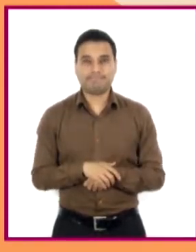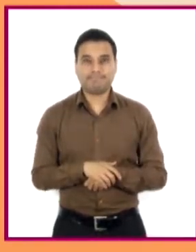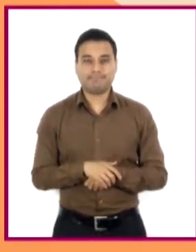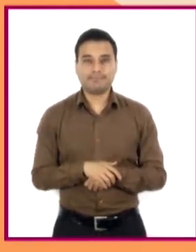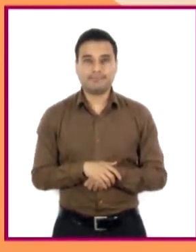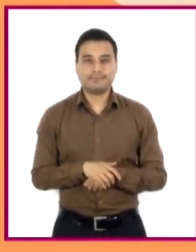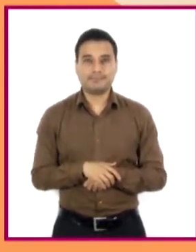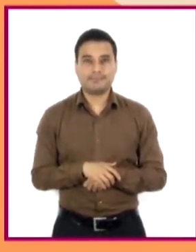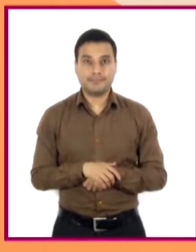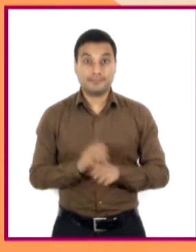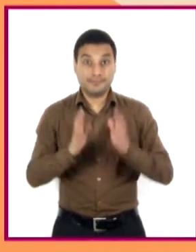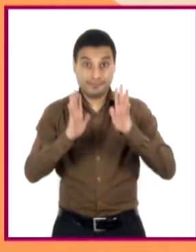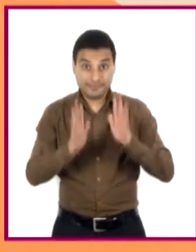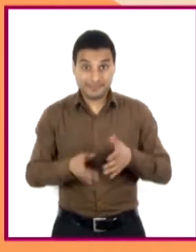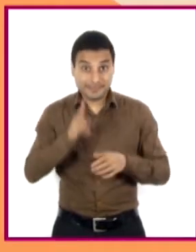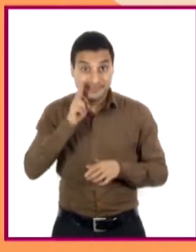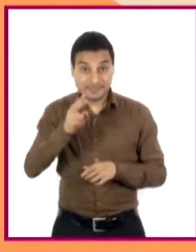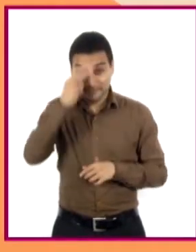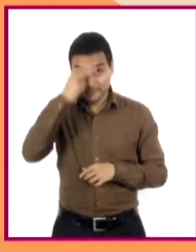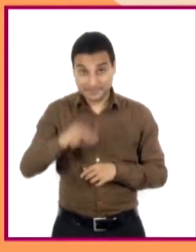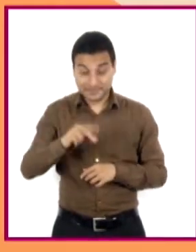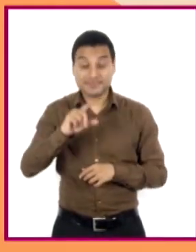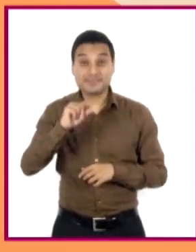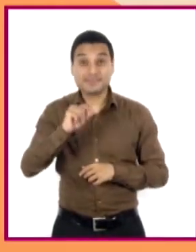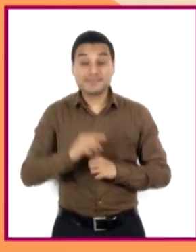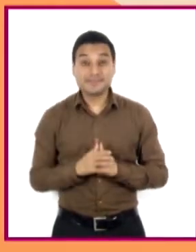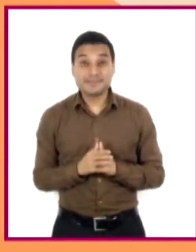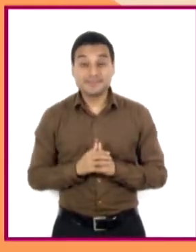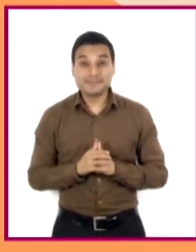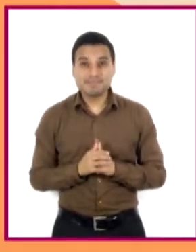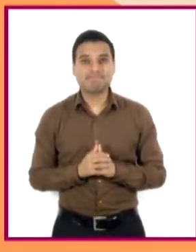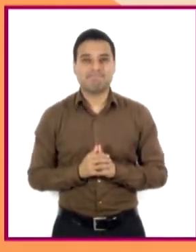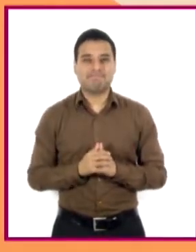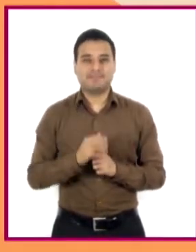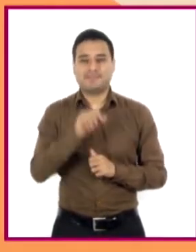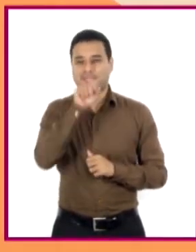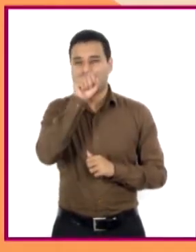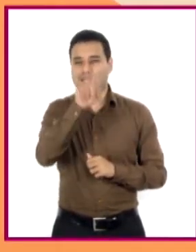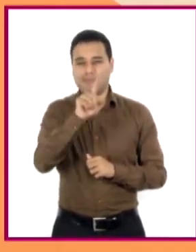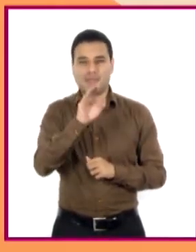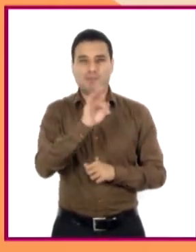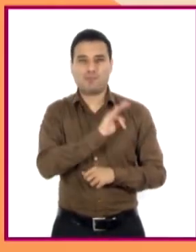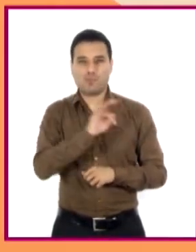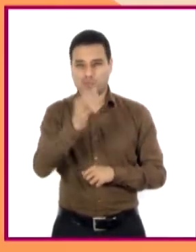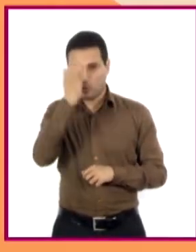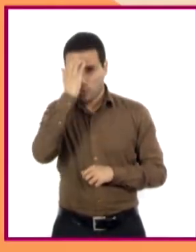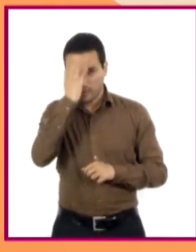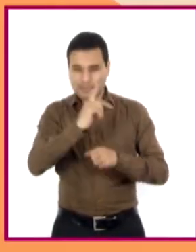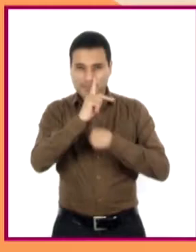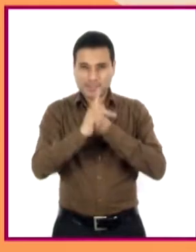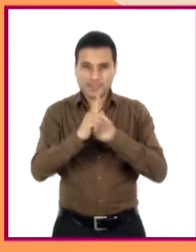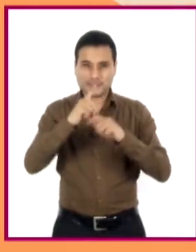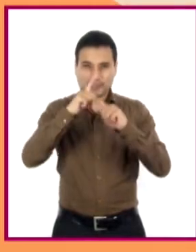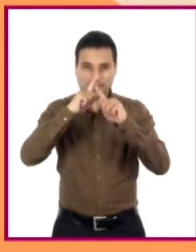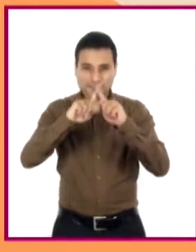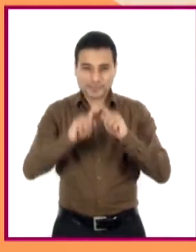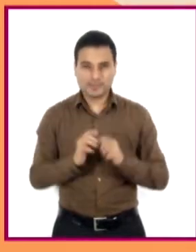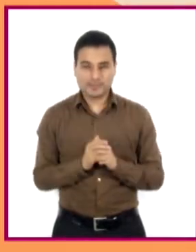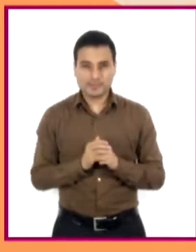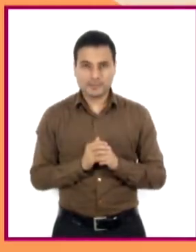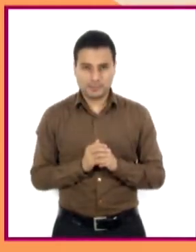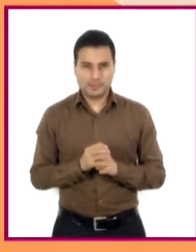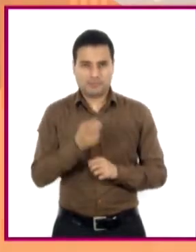¿Ya encontraste nuestro país? Te aseguro que también podrás identificar algunos más. Pero, ¿cuáles eran